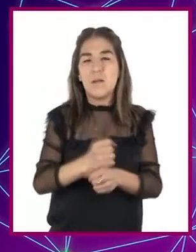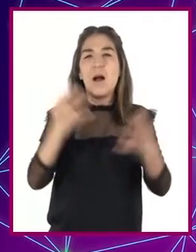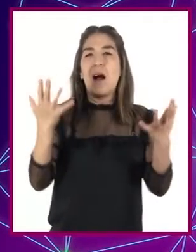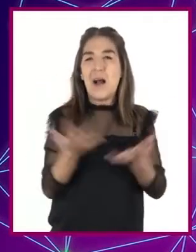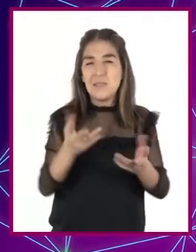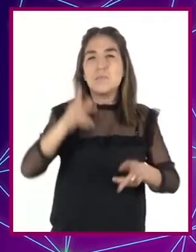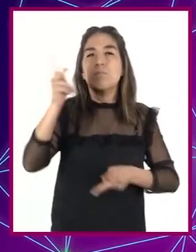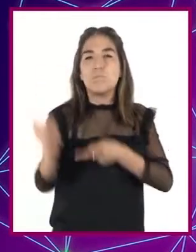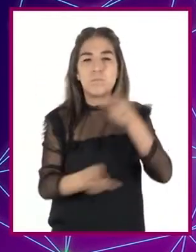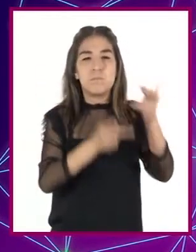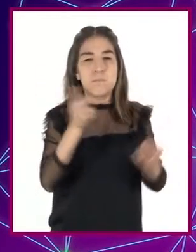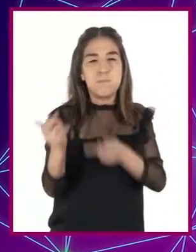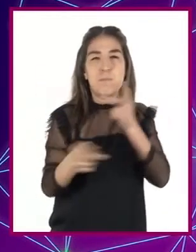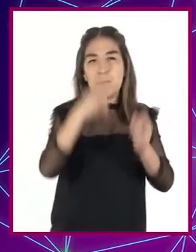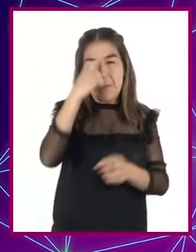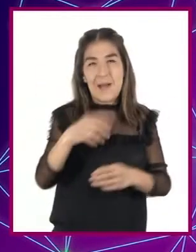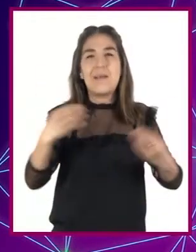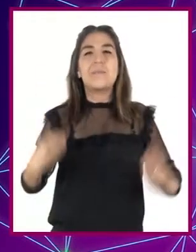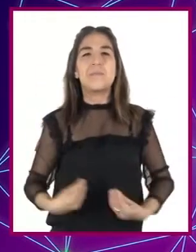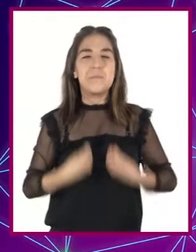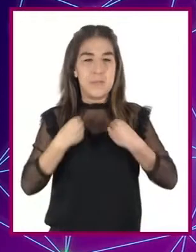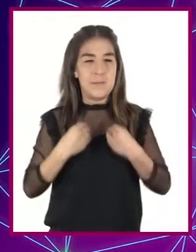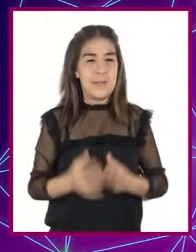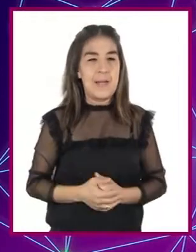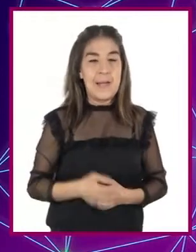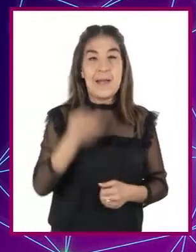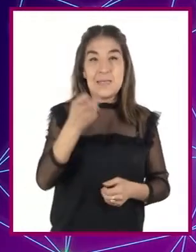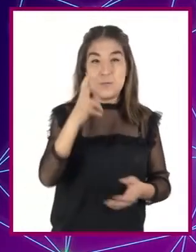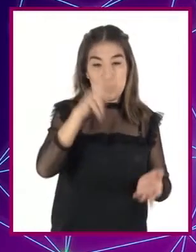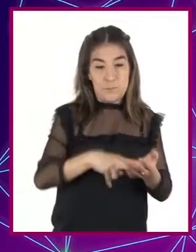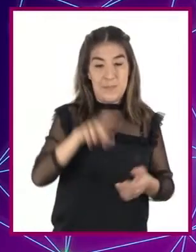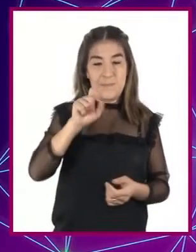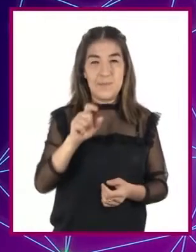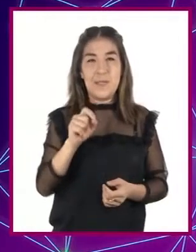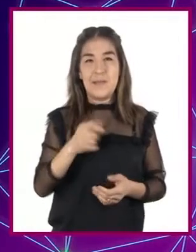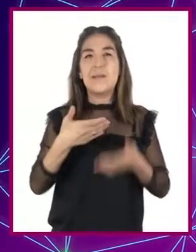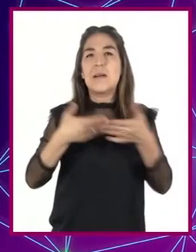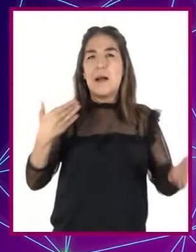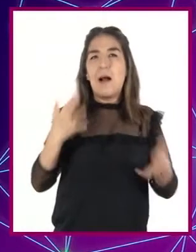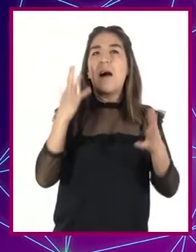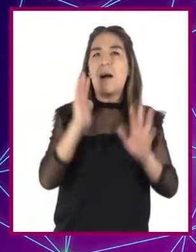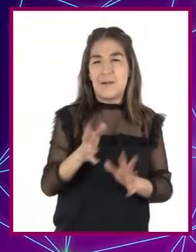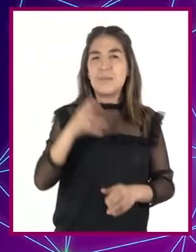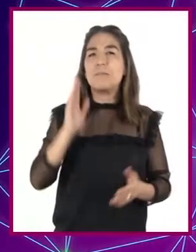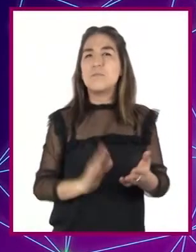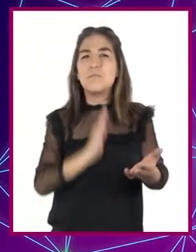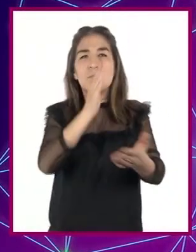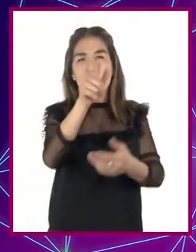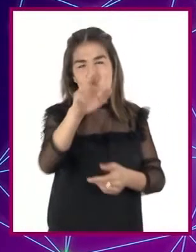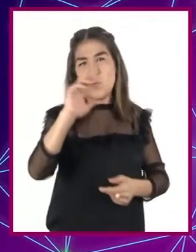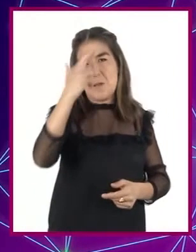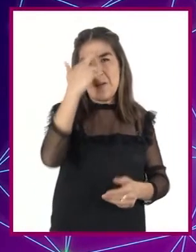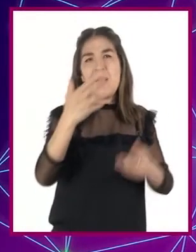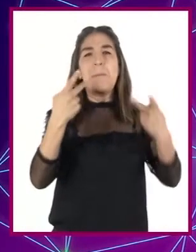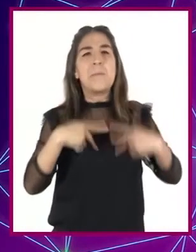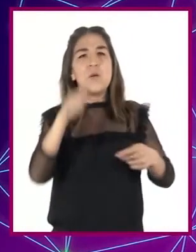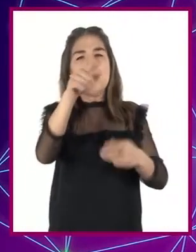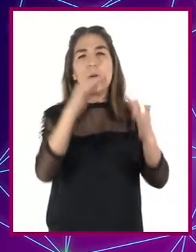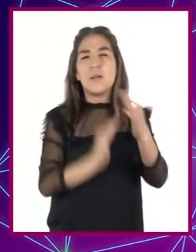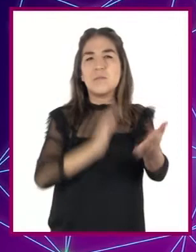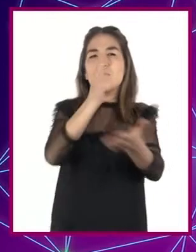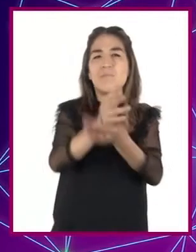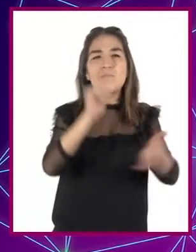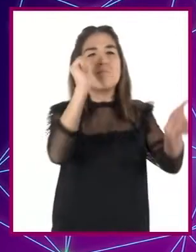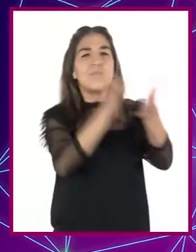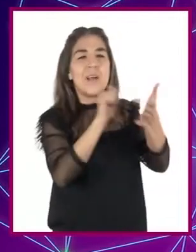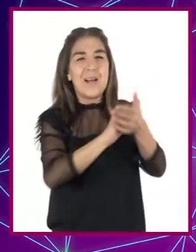vivienda. En 2020 se realizó el más reciente. ¿Recuerdan haber recibido en casa al entrevistador?